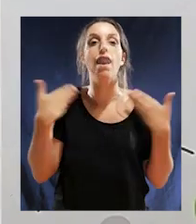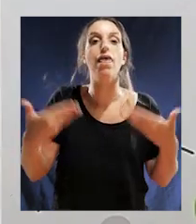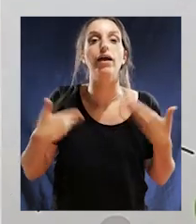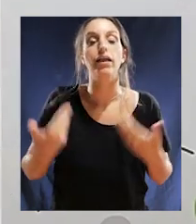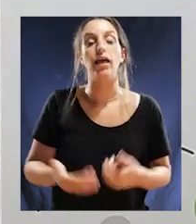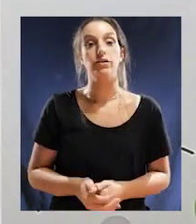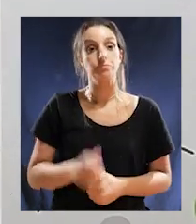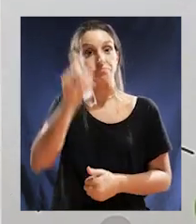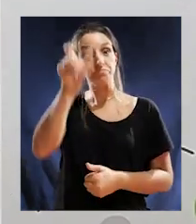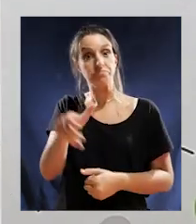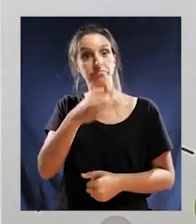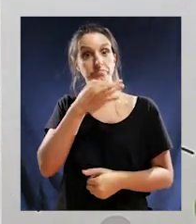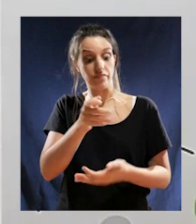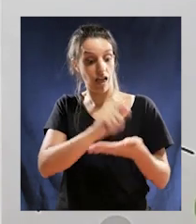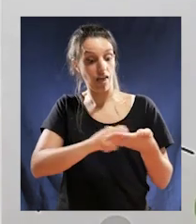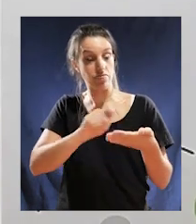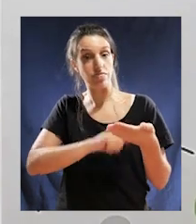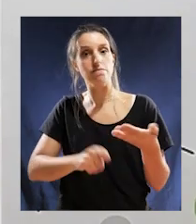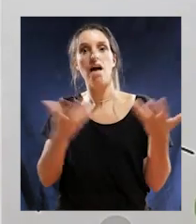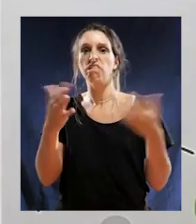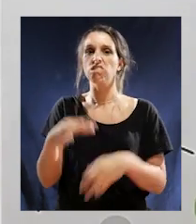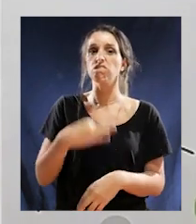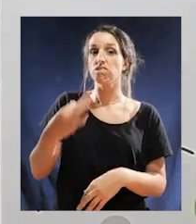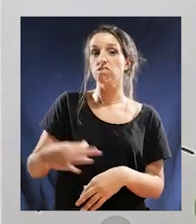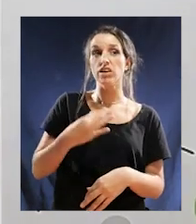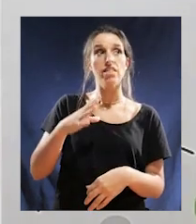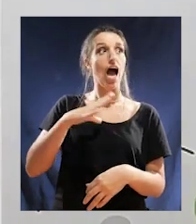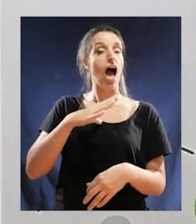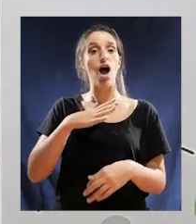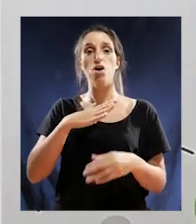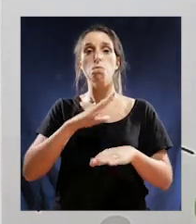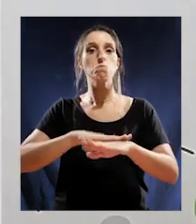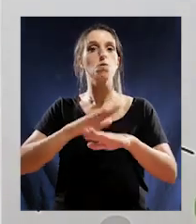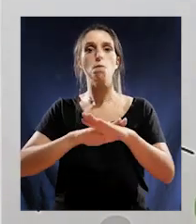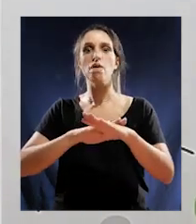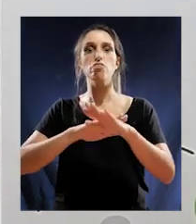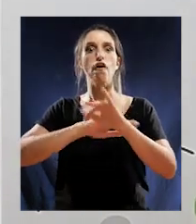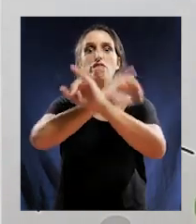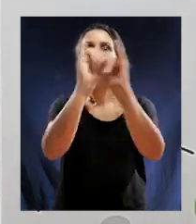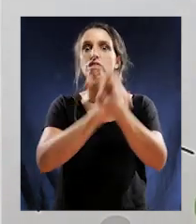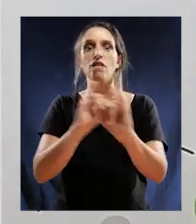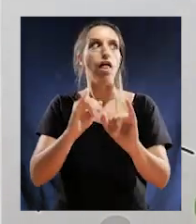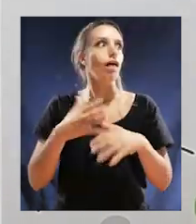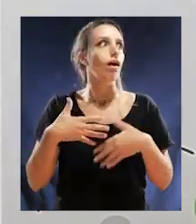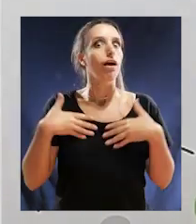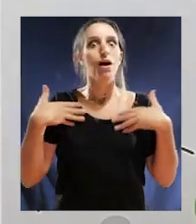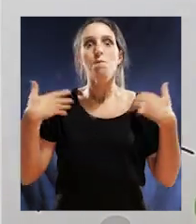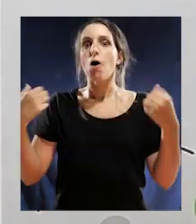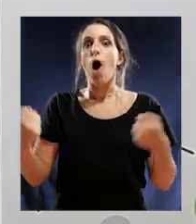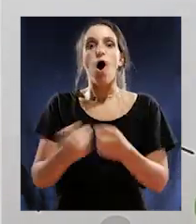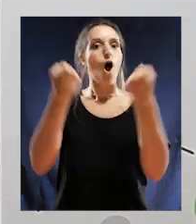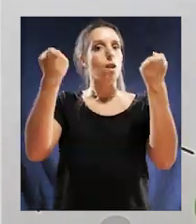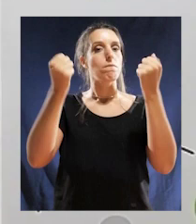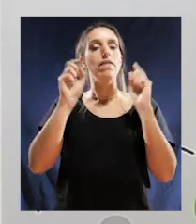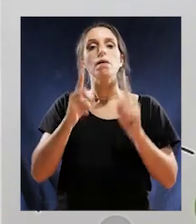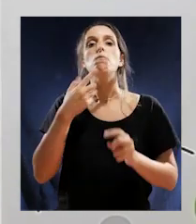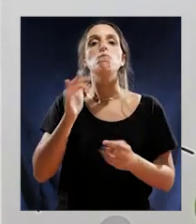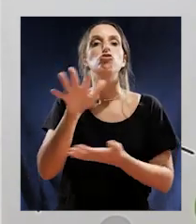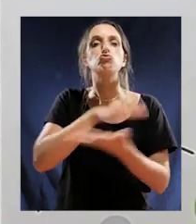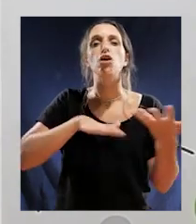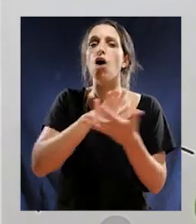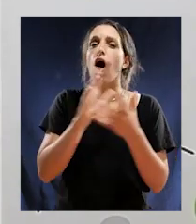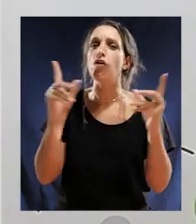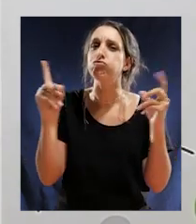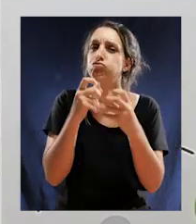él dice así dice en la vida existen momentos de felicidad repentina e inesperada que se producen incluso en las situaciones más difíciles